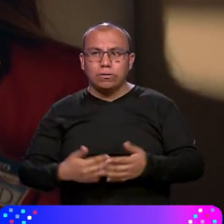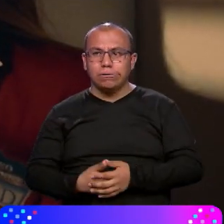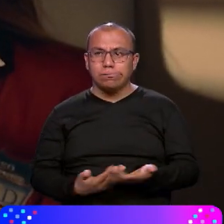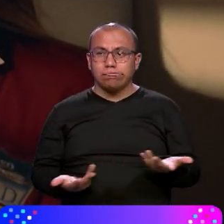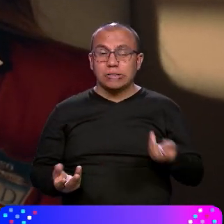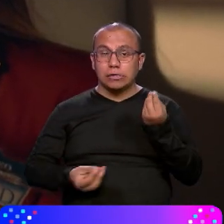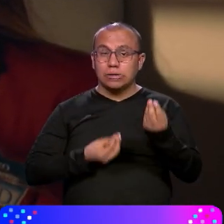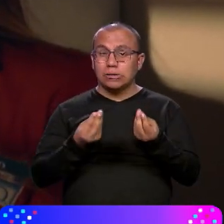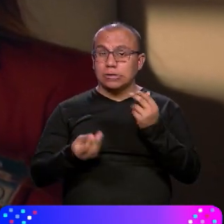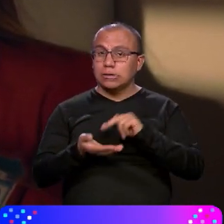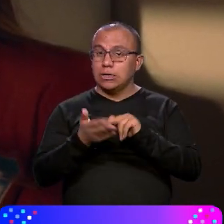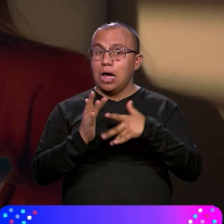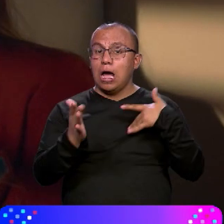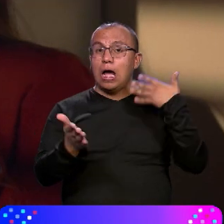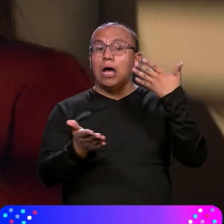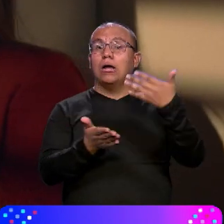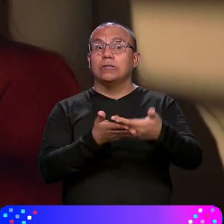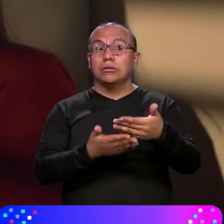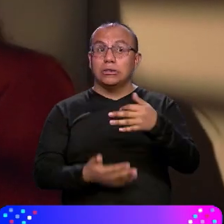nos vamos a quedar aquí hasta el lunes.